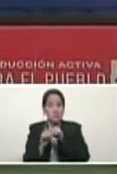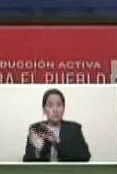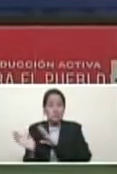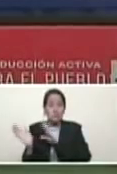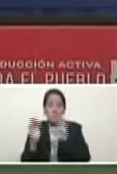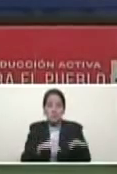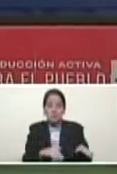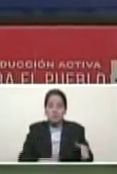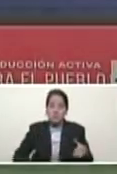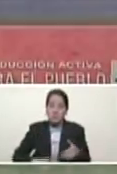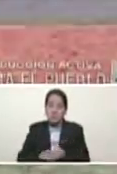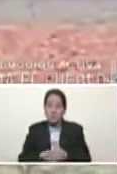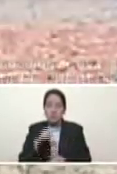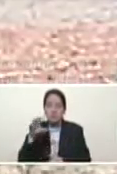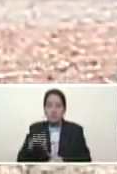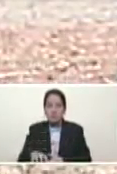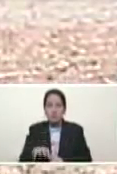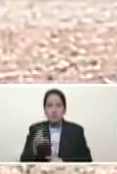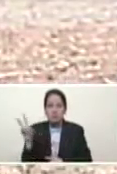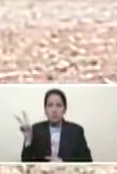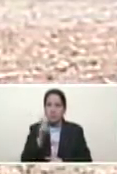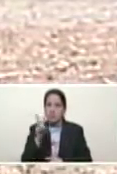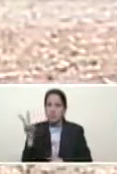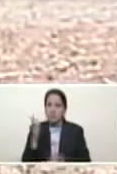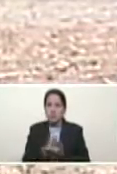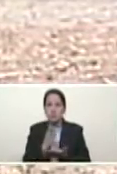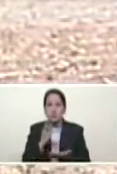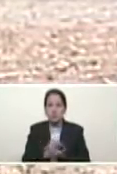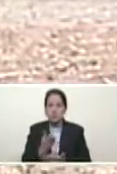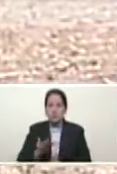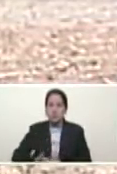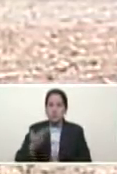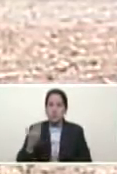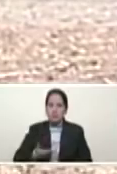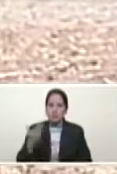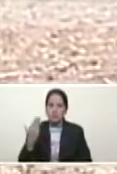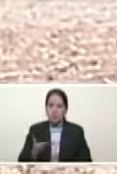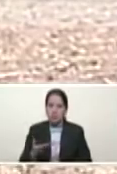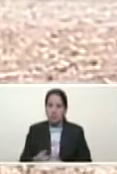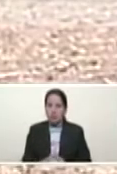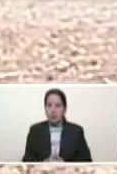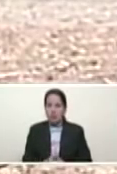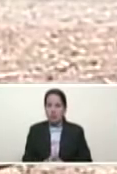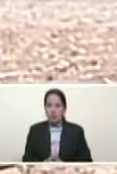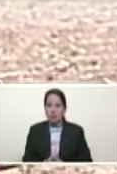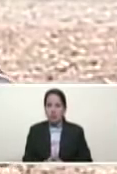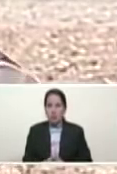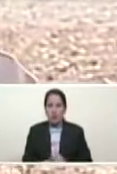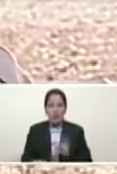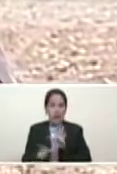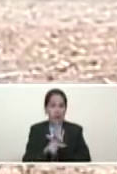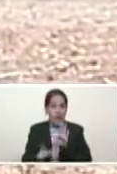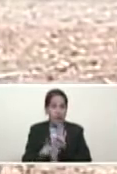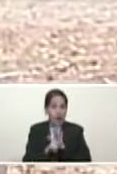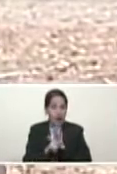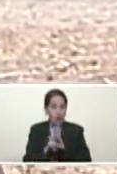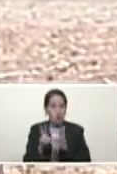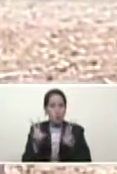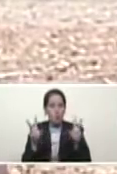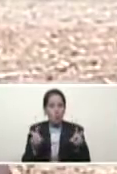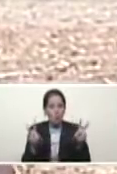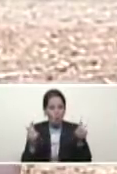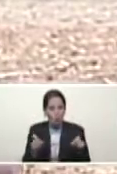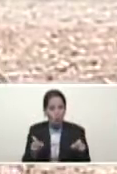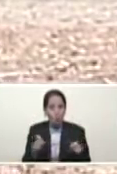el golpe de Estado en Venezuela. Eso siempre es muy importante. Muy importante, la legitimidad renovada,